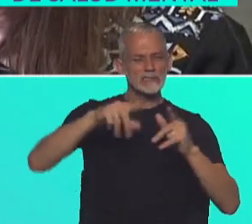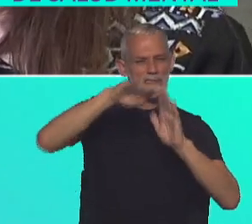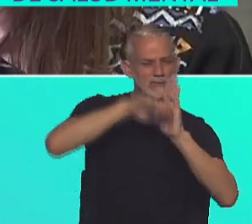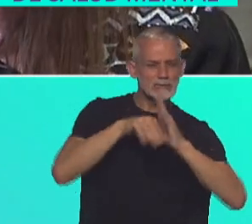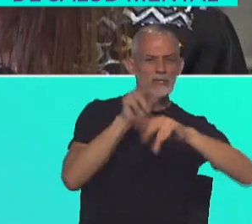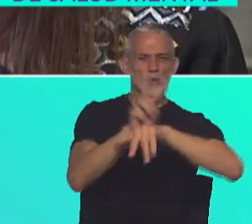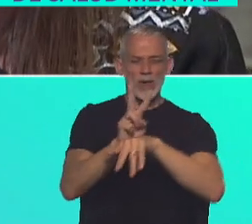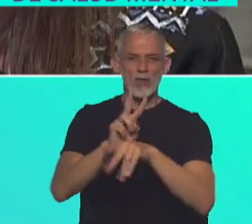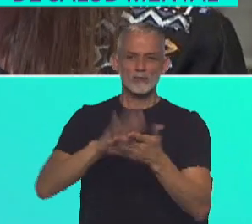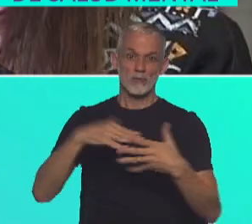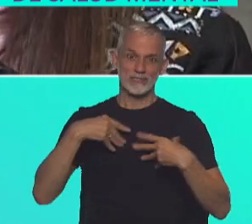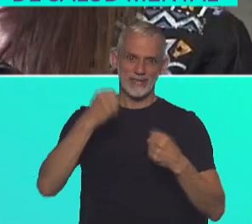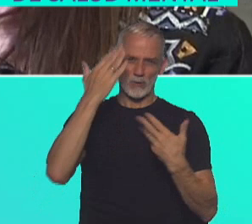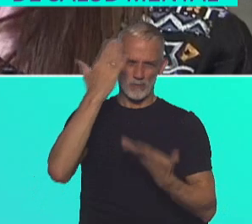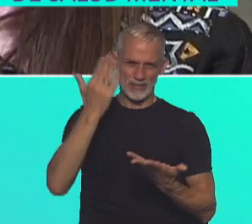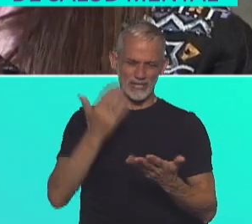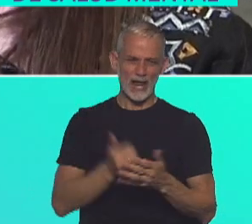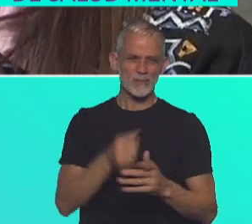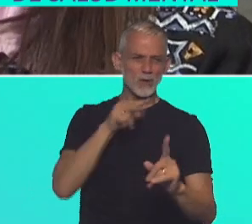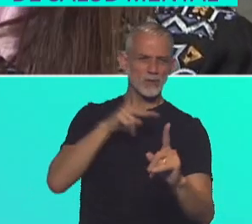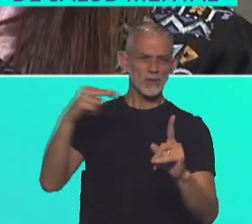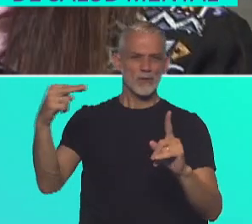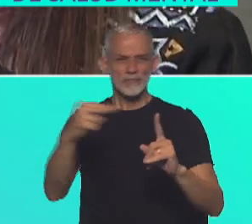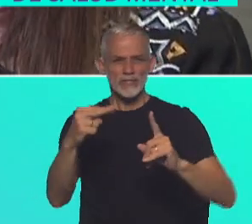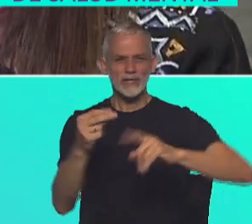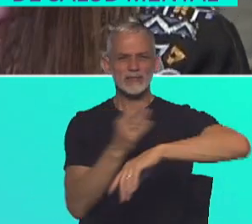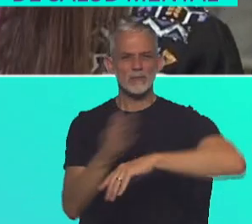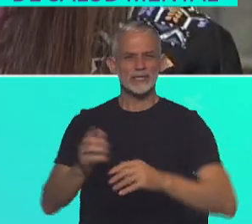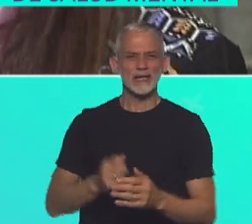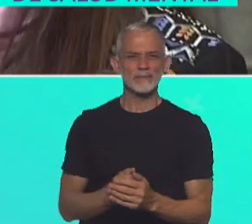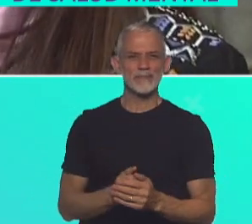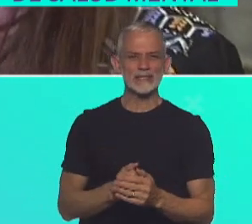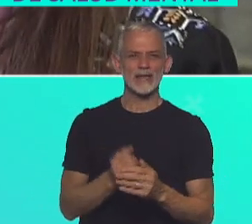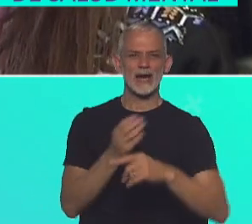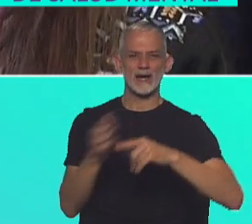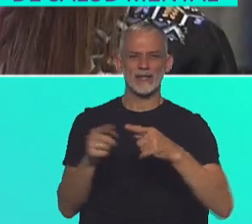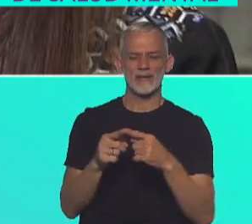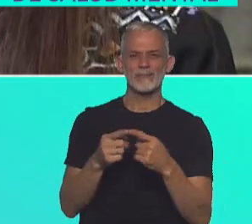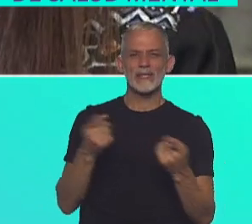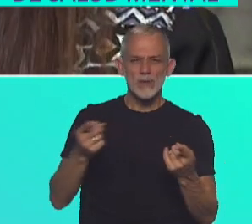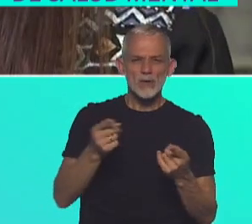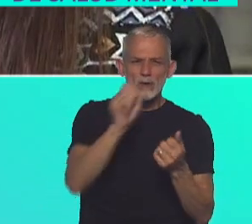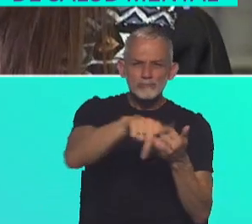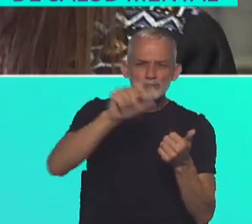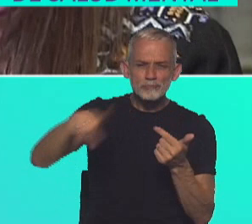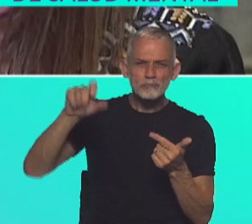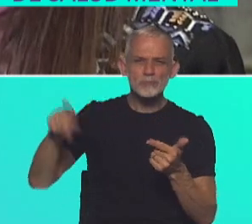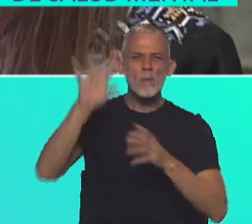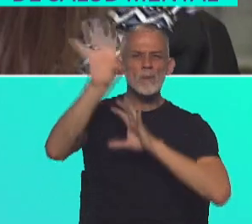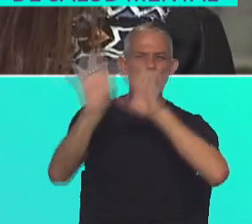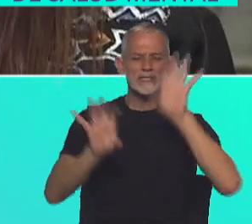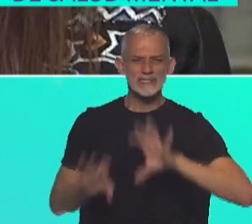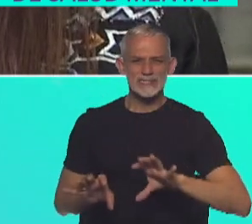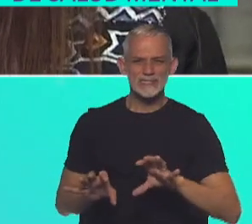cuidado de salud mental desde esta perspectiva federal, considerando las características de cada una de nuestras